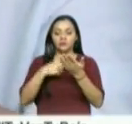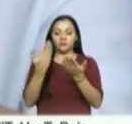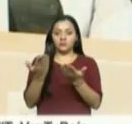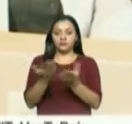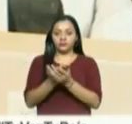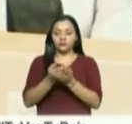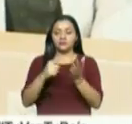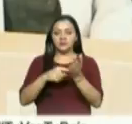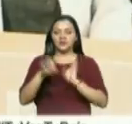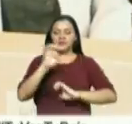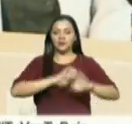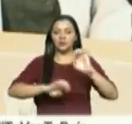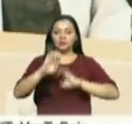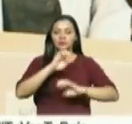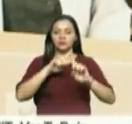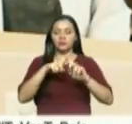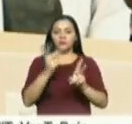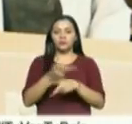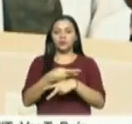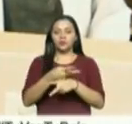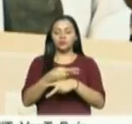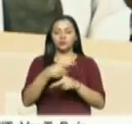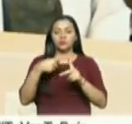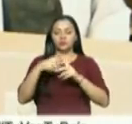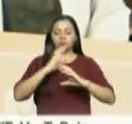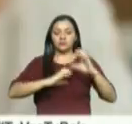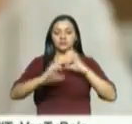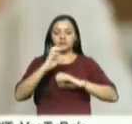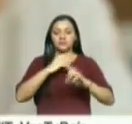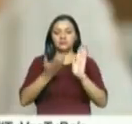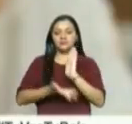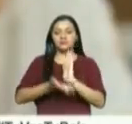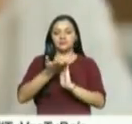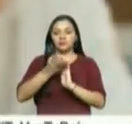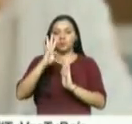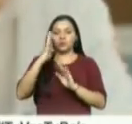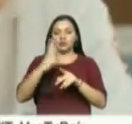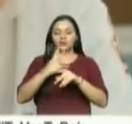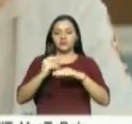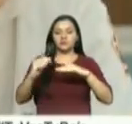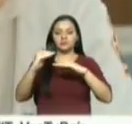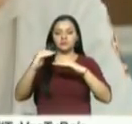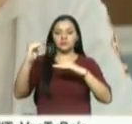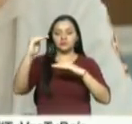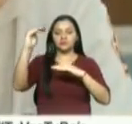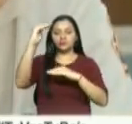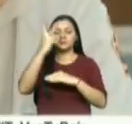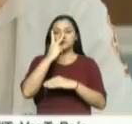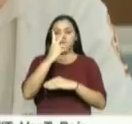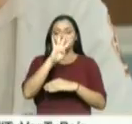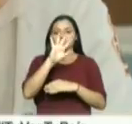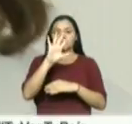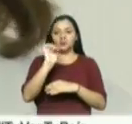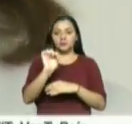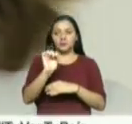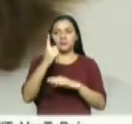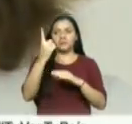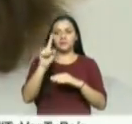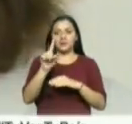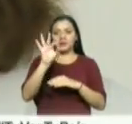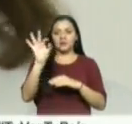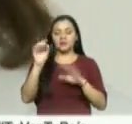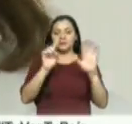herramienta para evaluaciones de producción científica, crecieron más de 4 veces, de 345 a